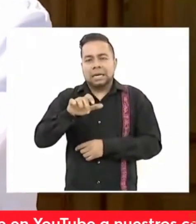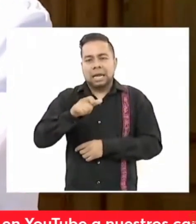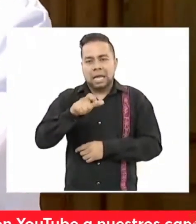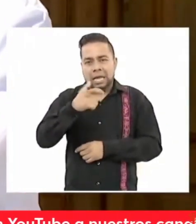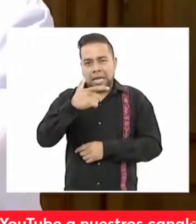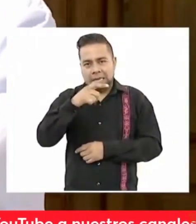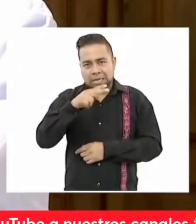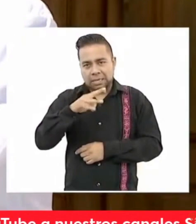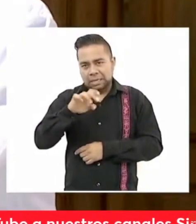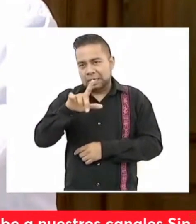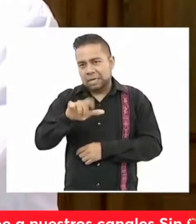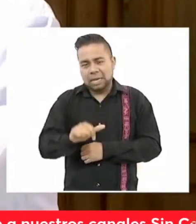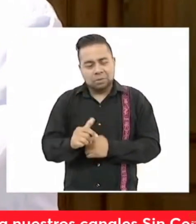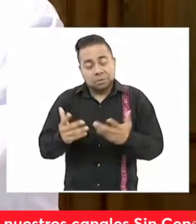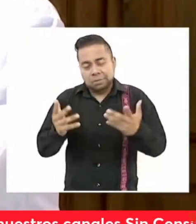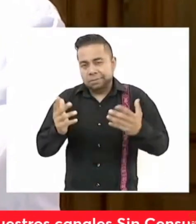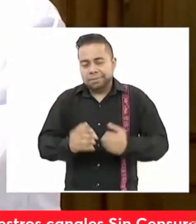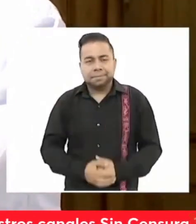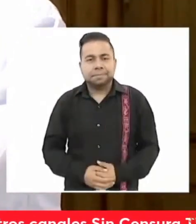Bueno,